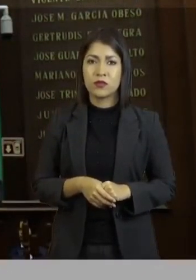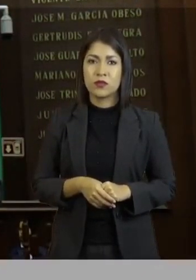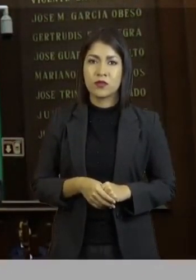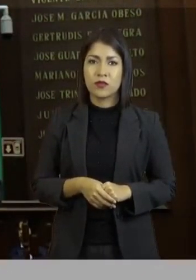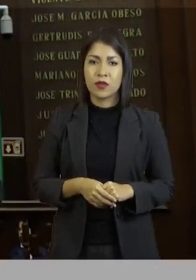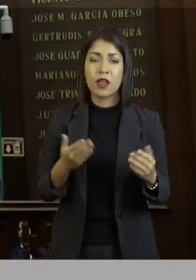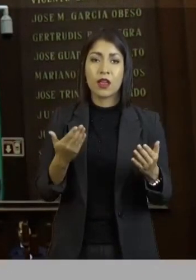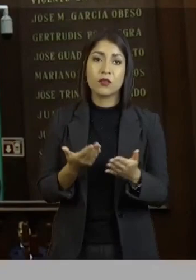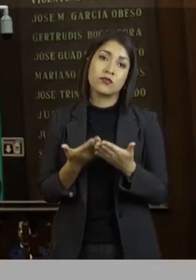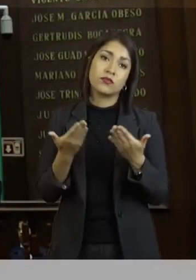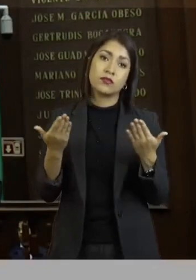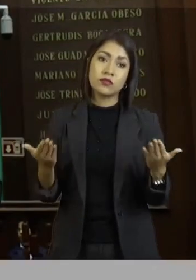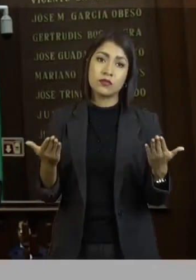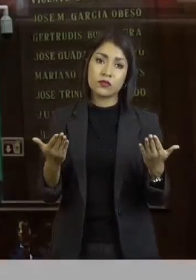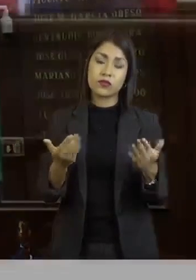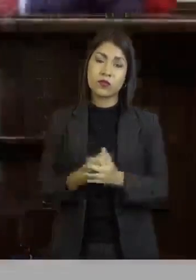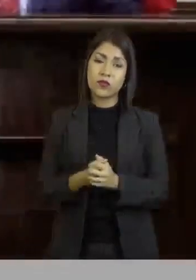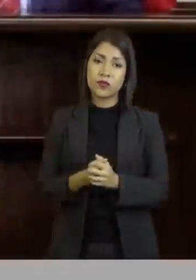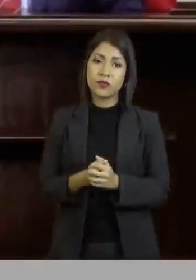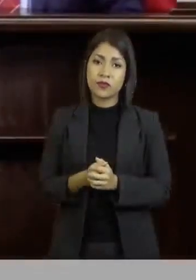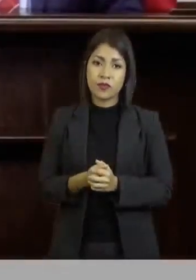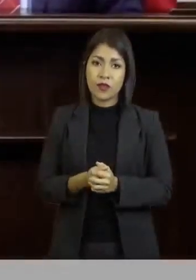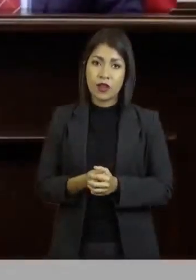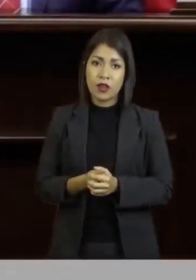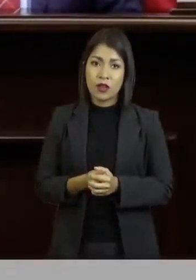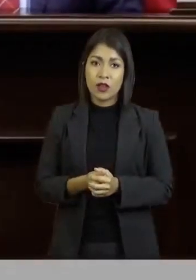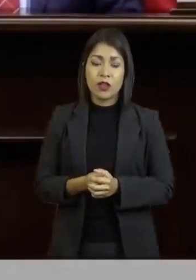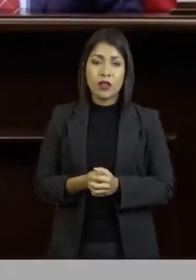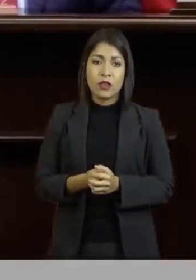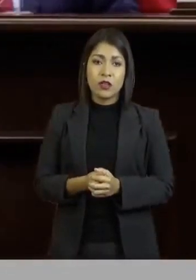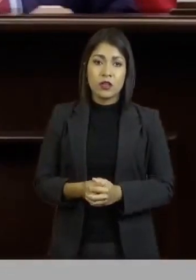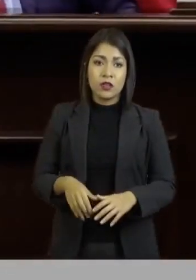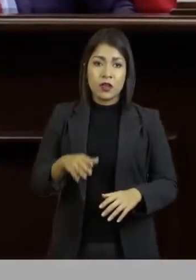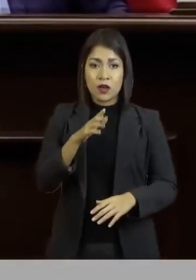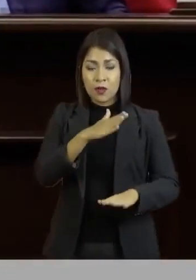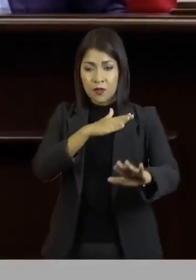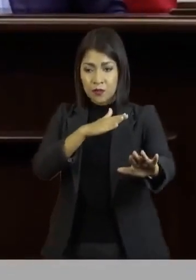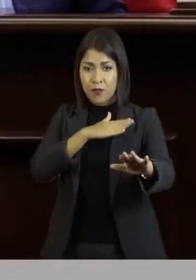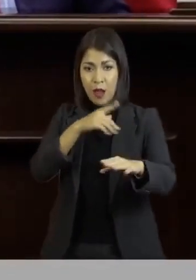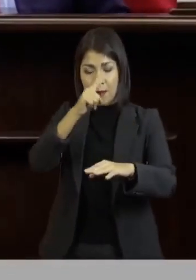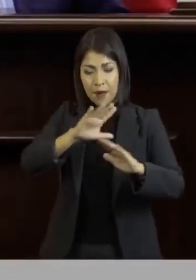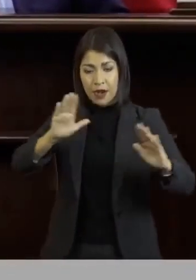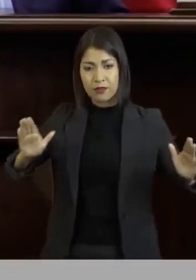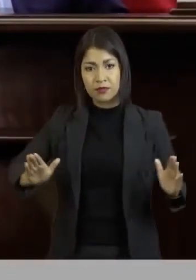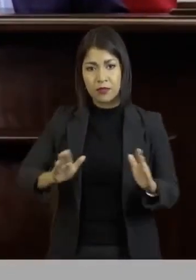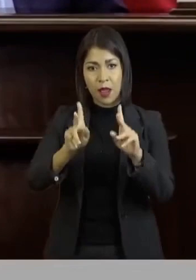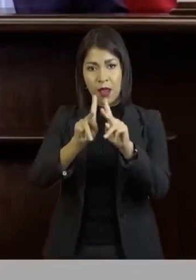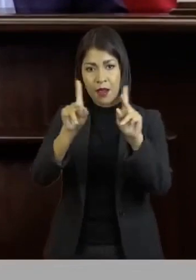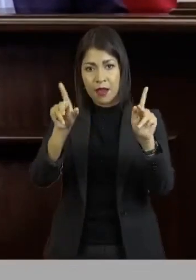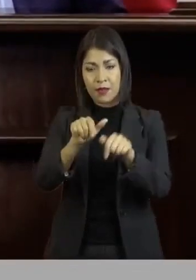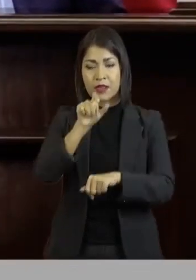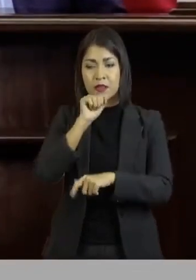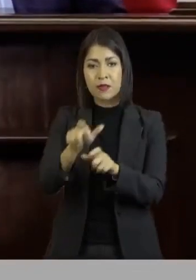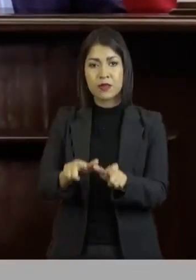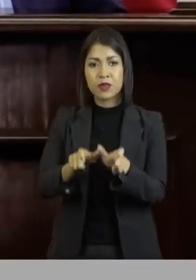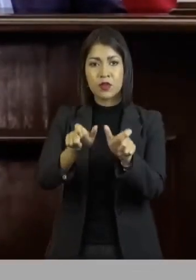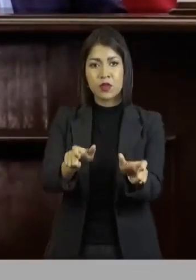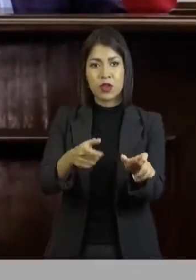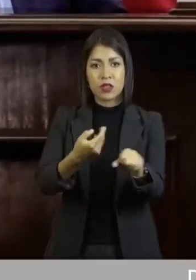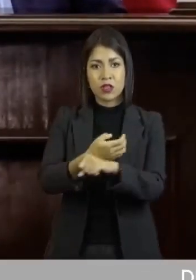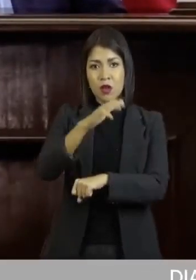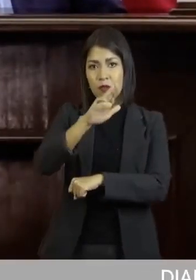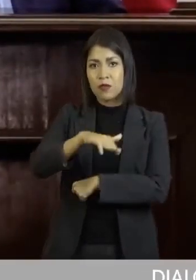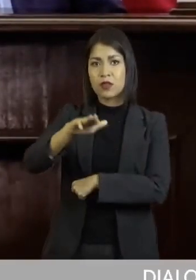Luego entonces, el compromiso de construir la paz y la seguridad de Michoacán,